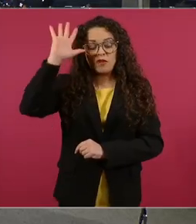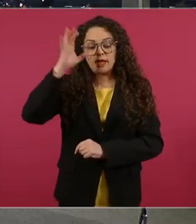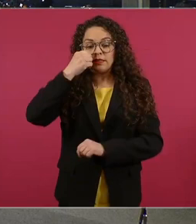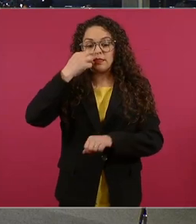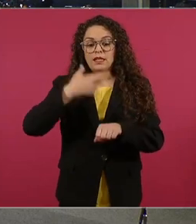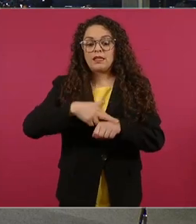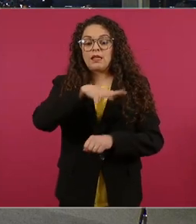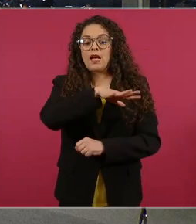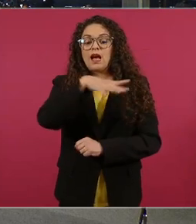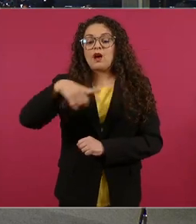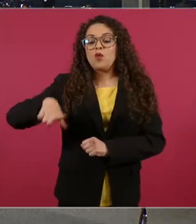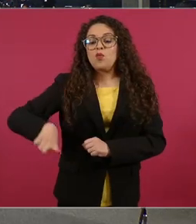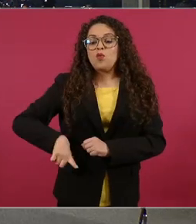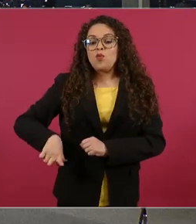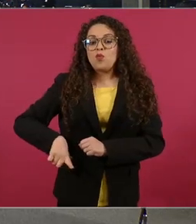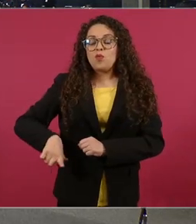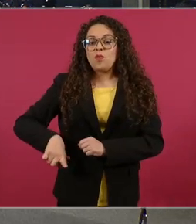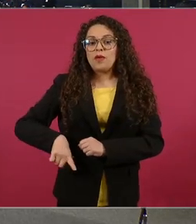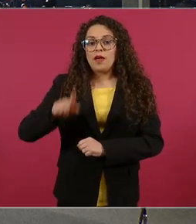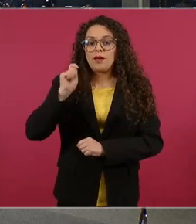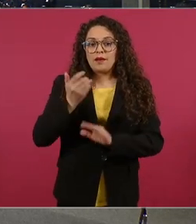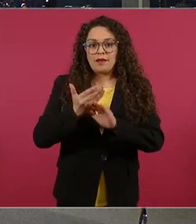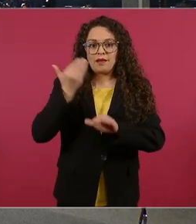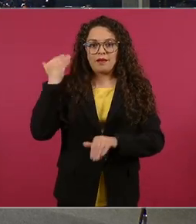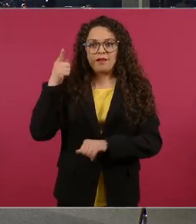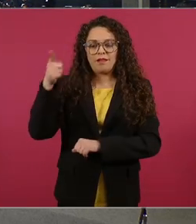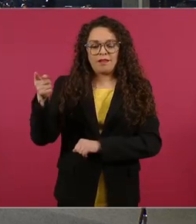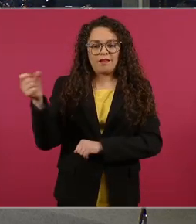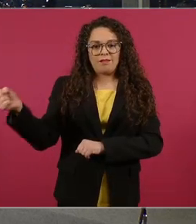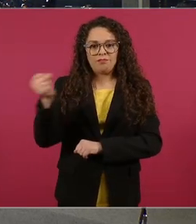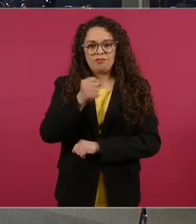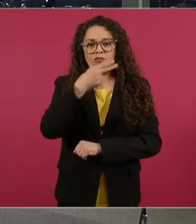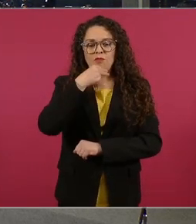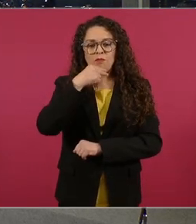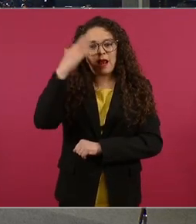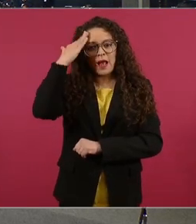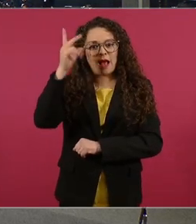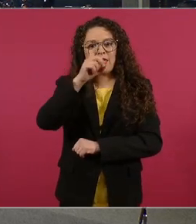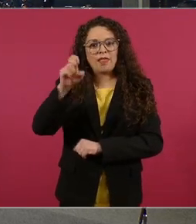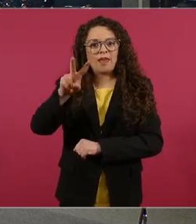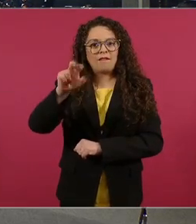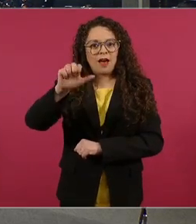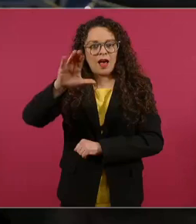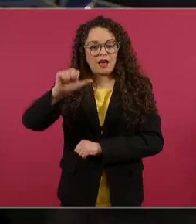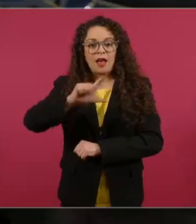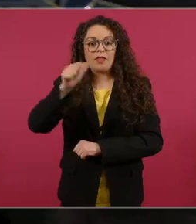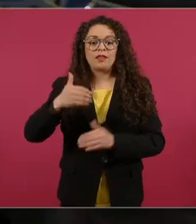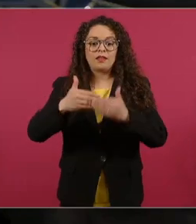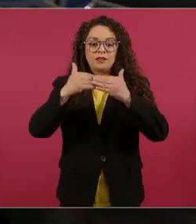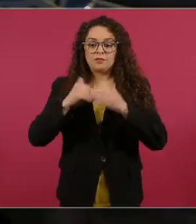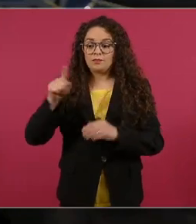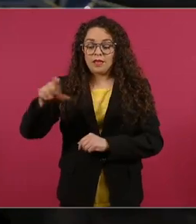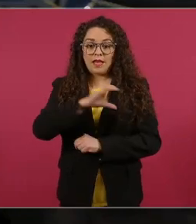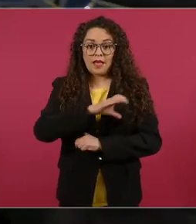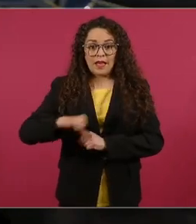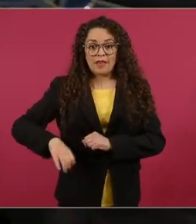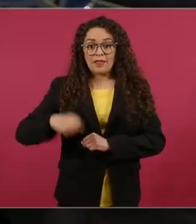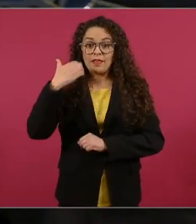de gobierno en el sexenio del Cabeza de Vaca. Luego fue candidato a gobernador. Y